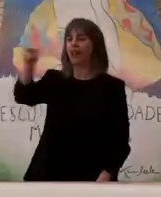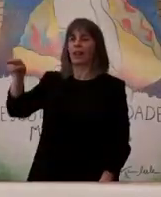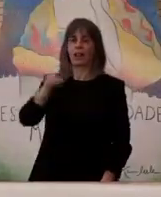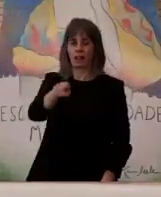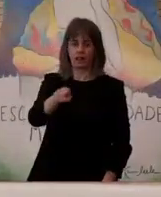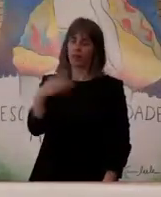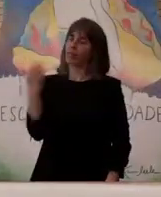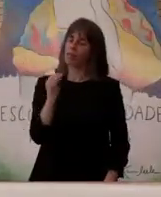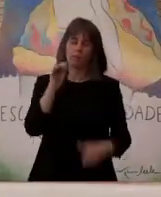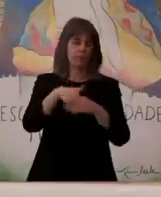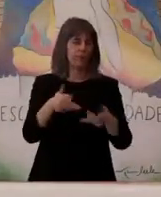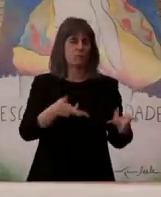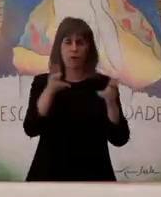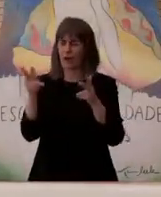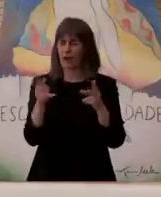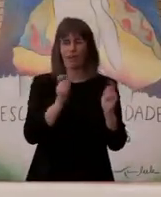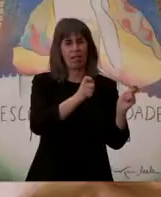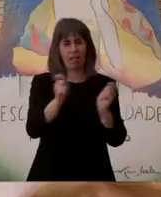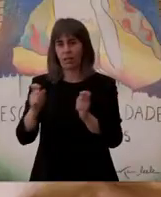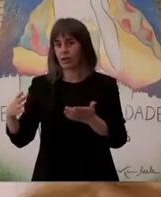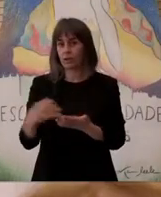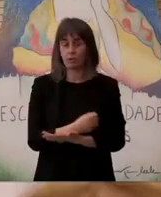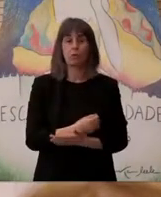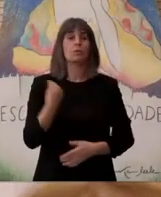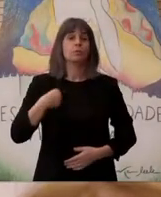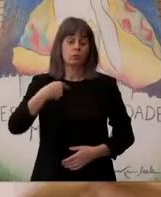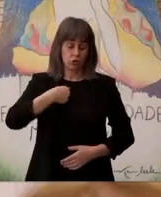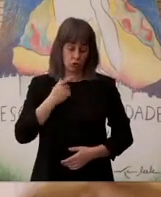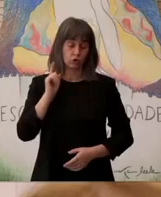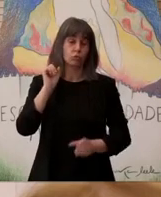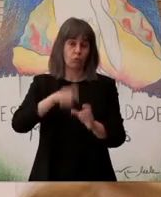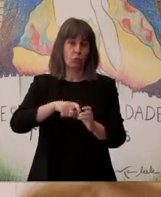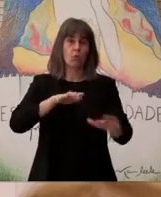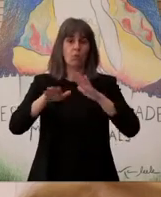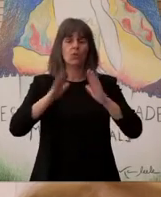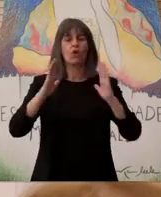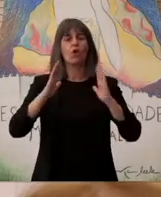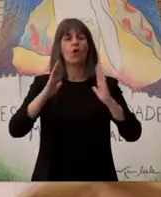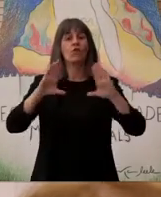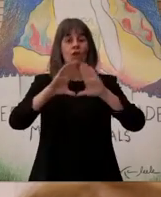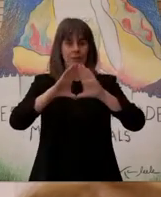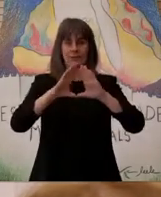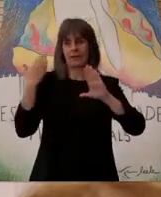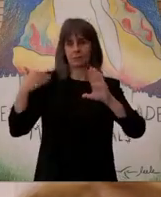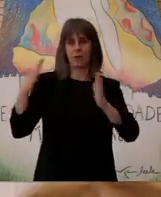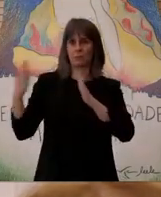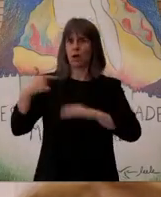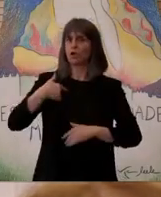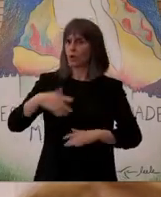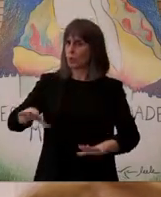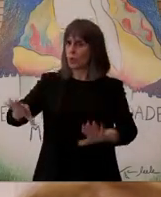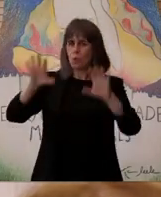todo entonces participaba ya no movimiento feminista y auquero decir lo que en aquel momento aprendí un voto y os digo siempre